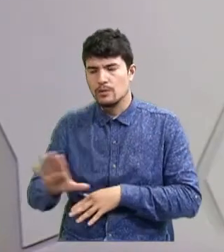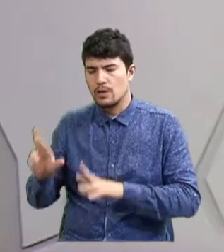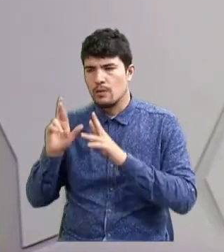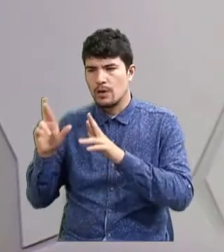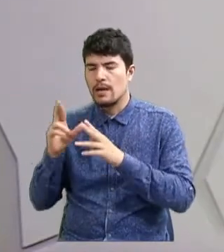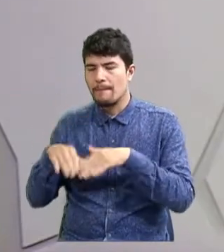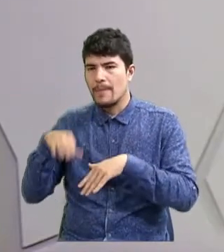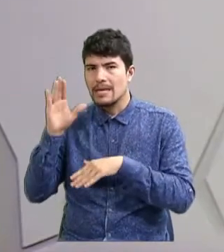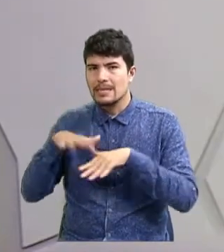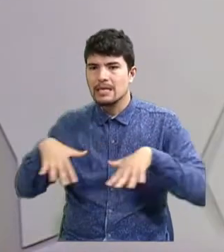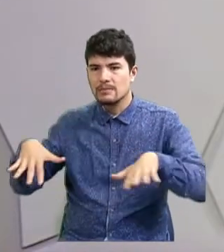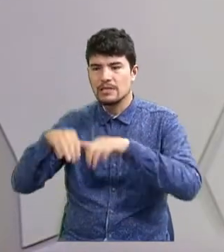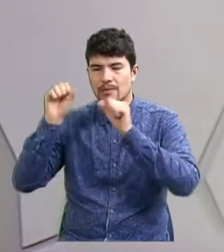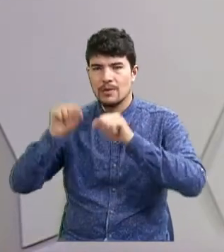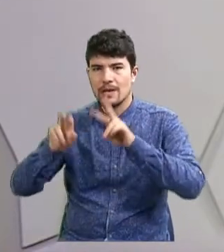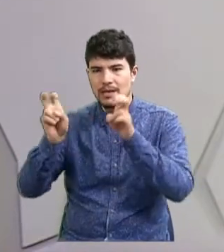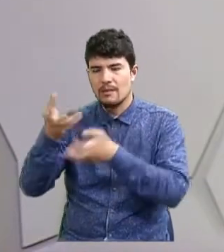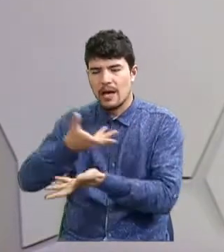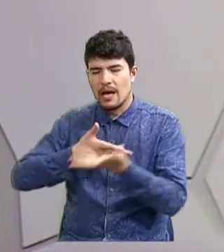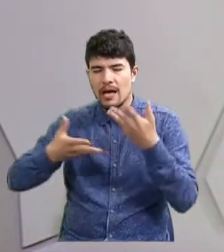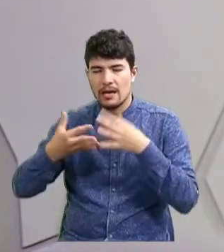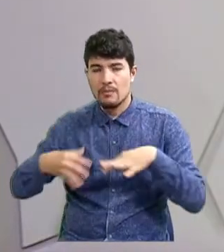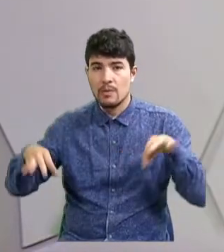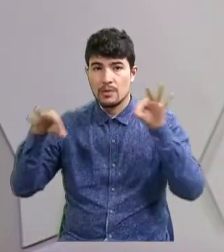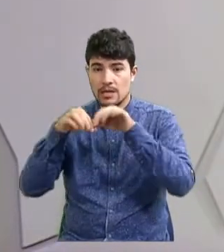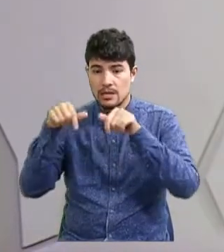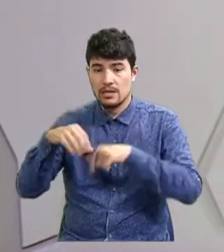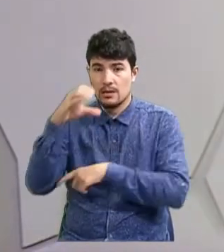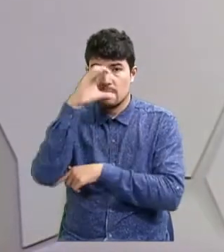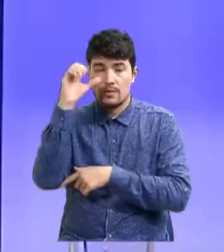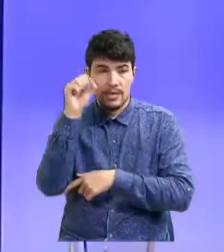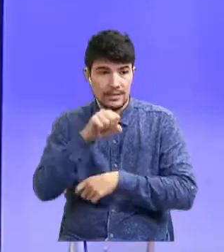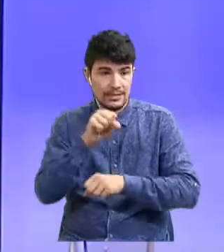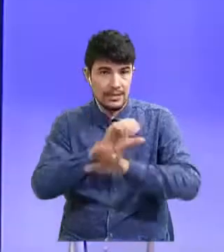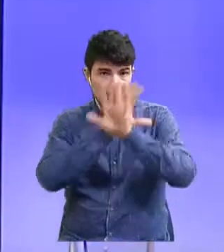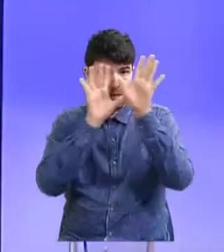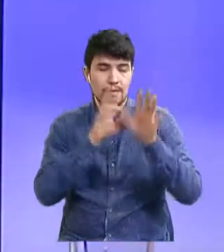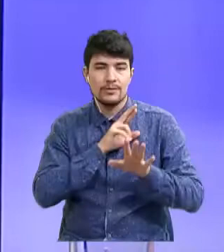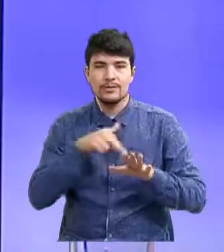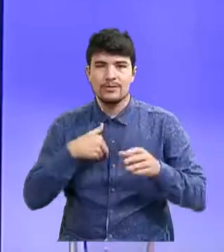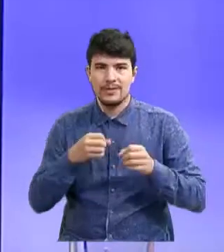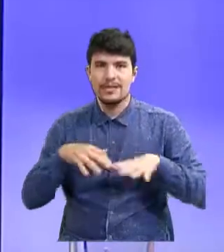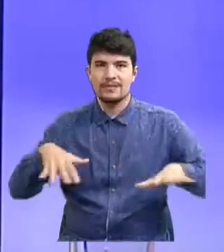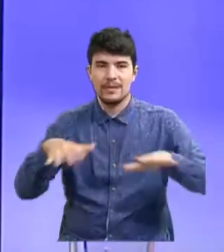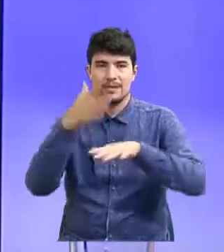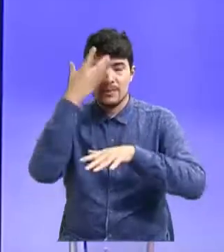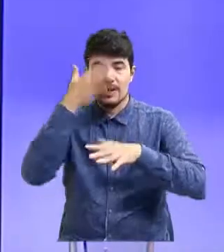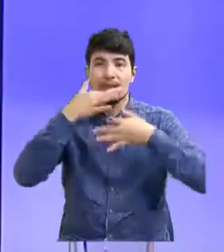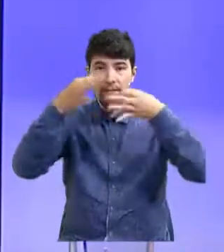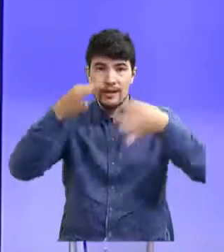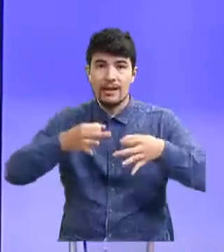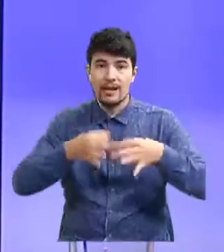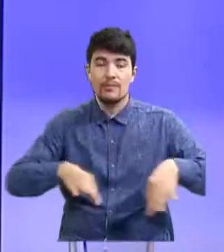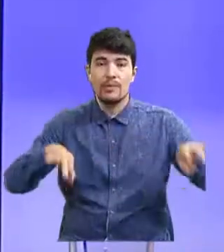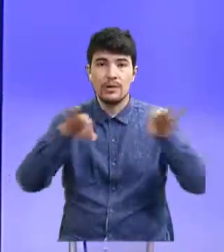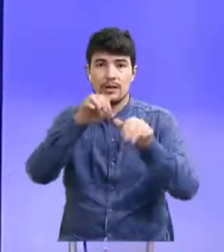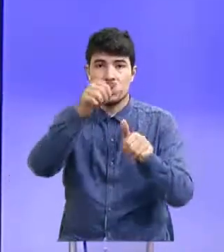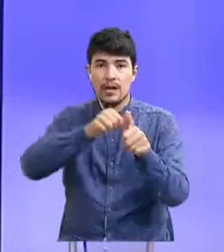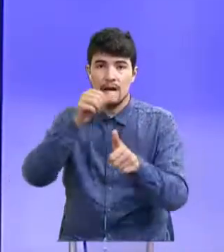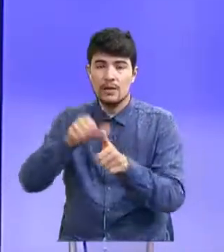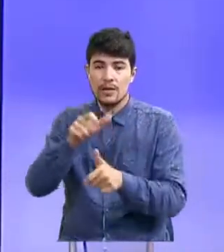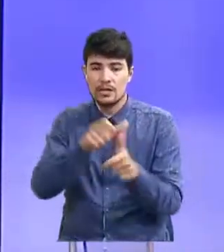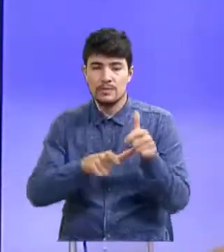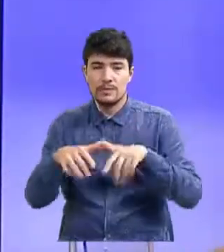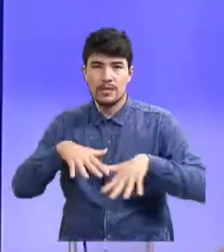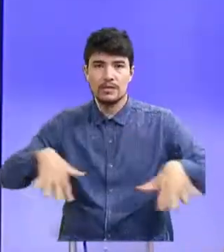sean más los espacios para ahondar en estos debates tan importantes para el país. Claro que sí, tendremos esos espacios porque son realmente importantes para cada uno de los habitantes de esta